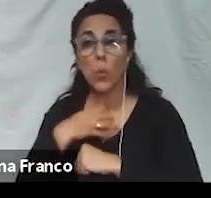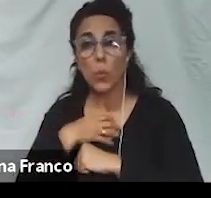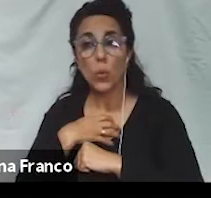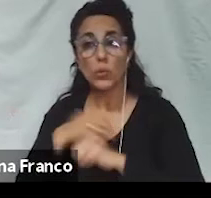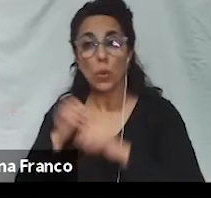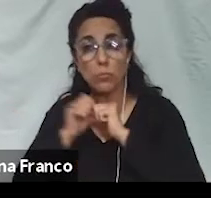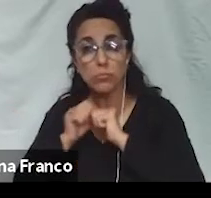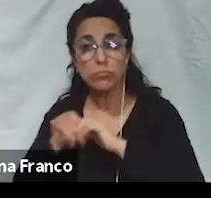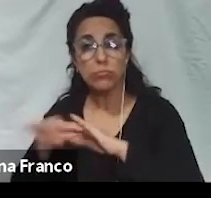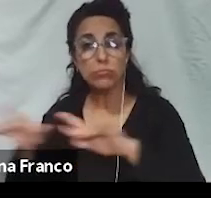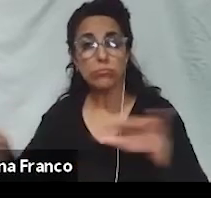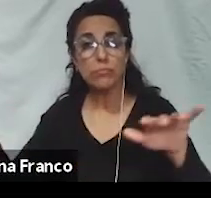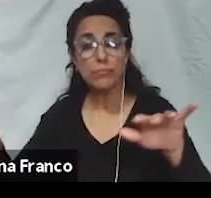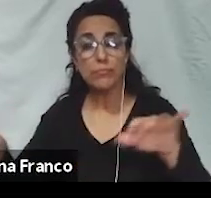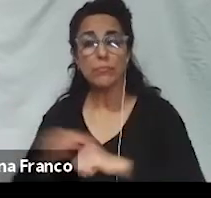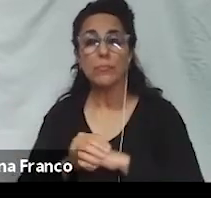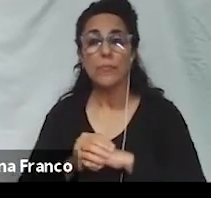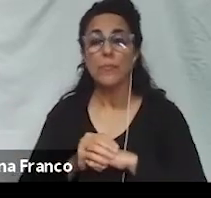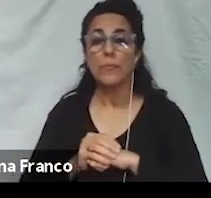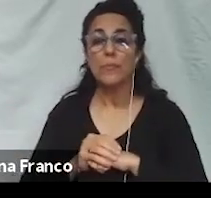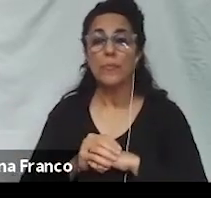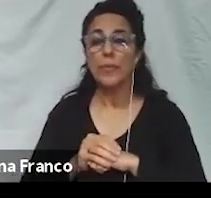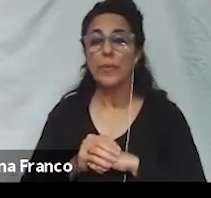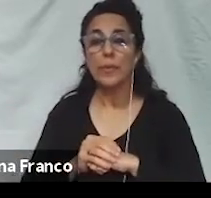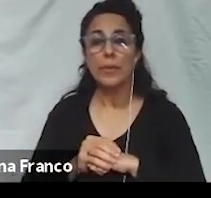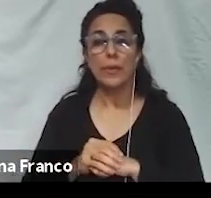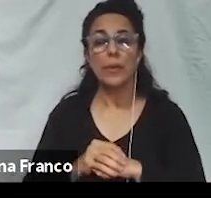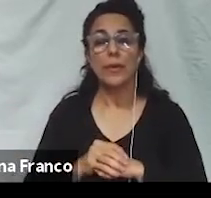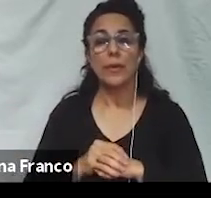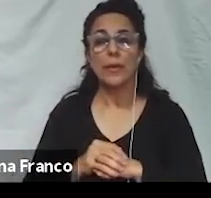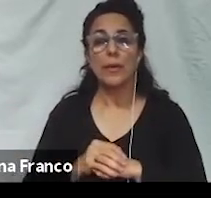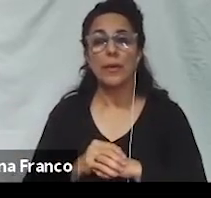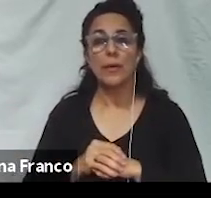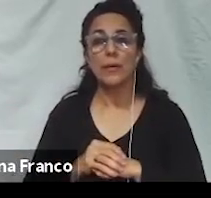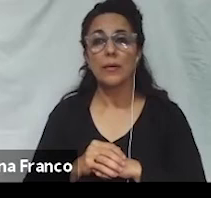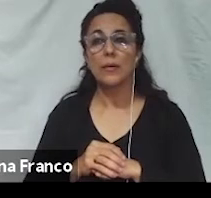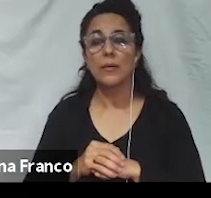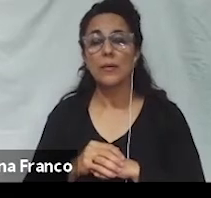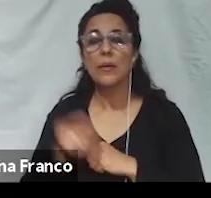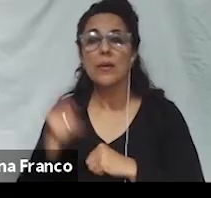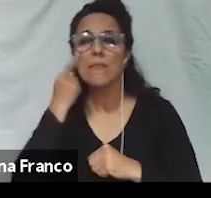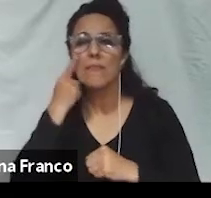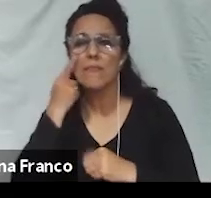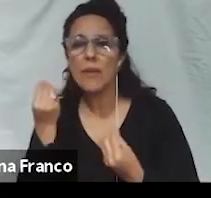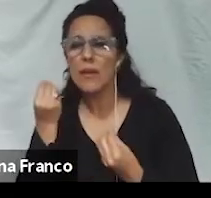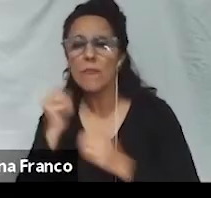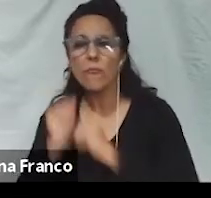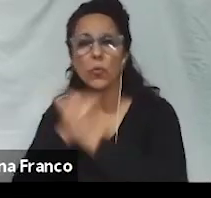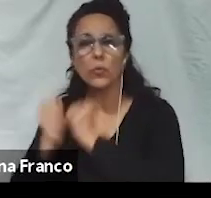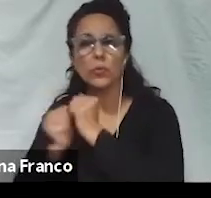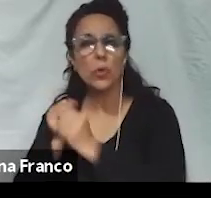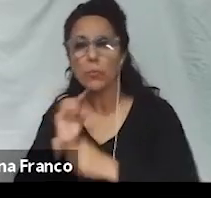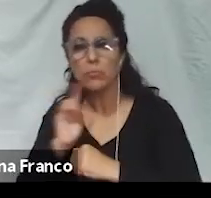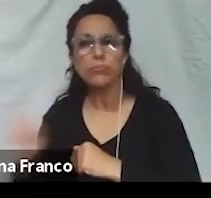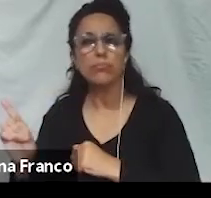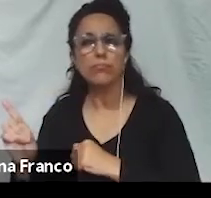impartir cursos en línea, pues sería para una plataforma de e-learning, ¿verdad? Entonces tenemos que identificar qué función,